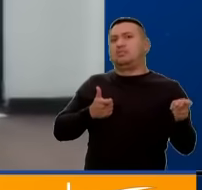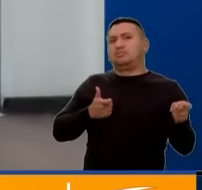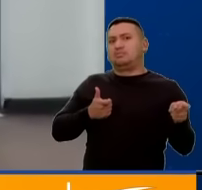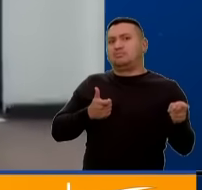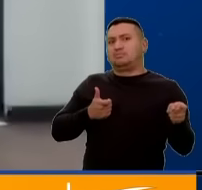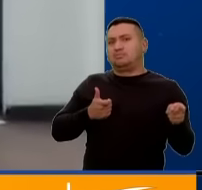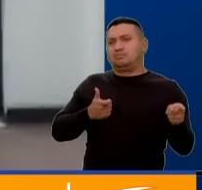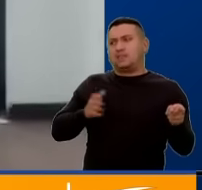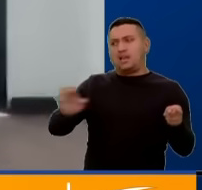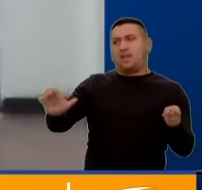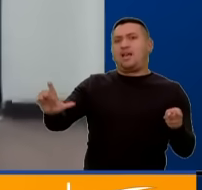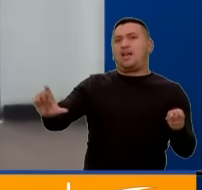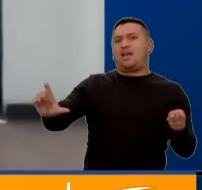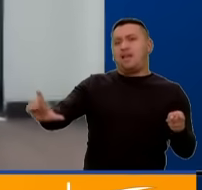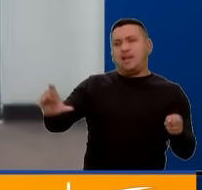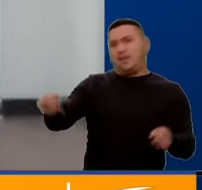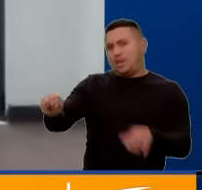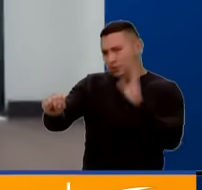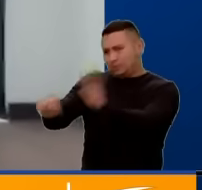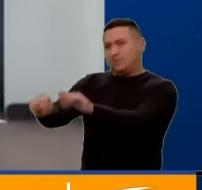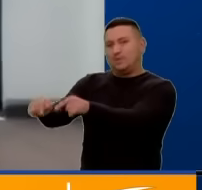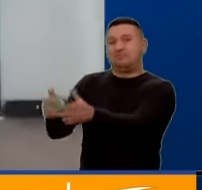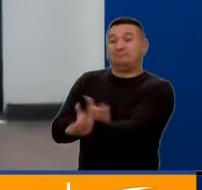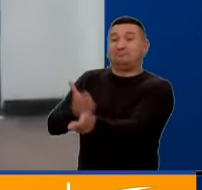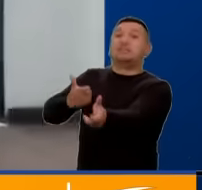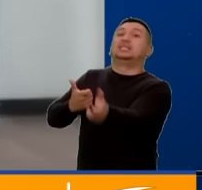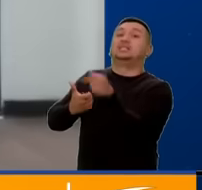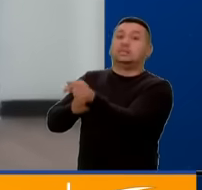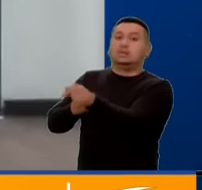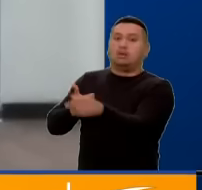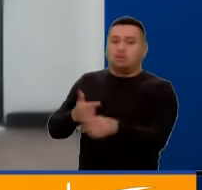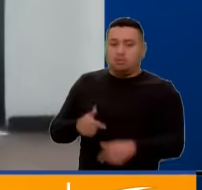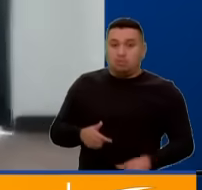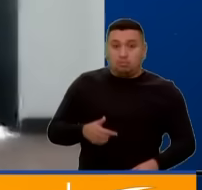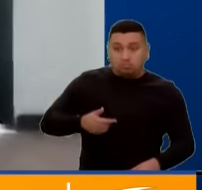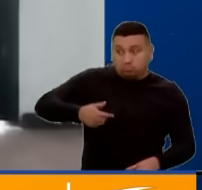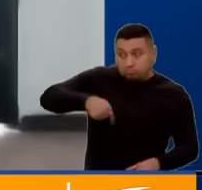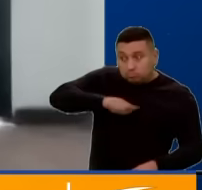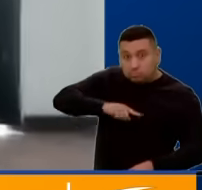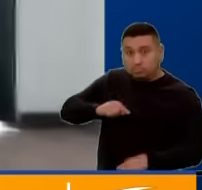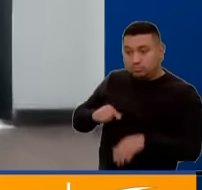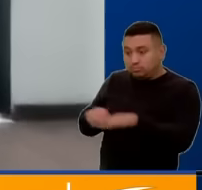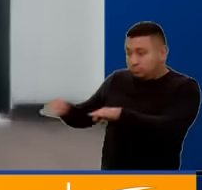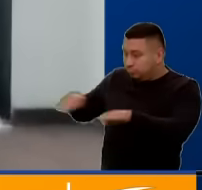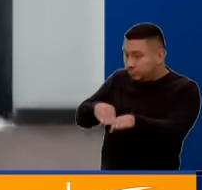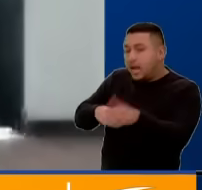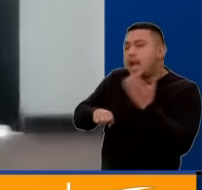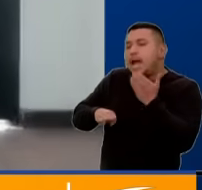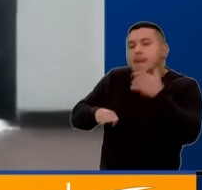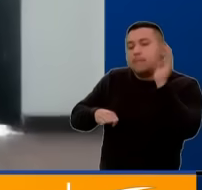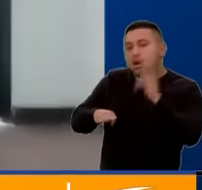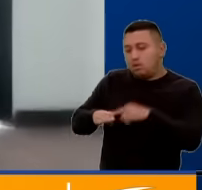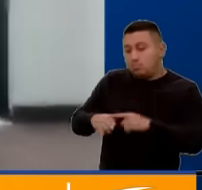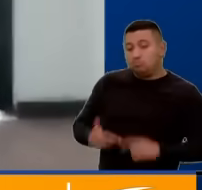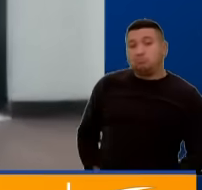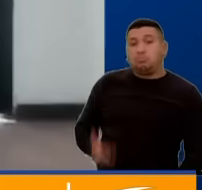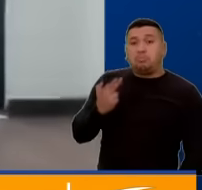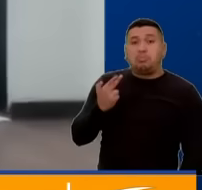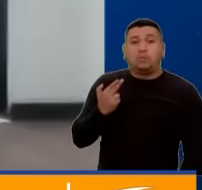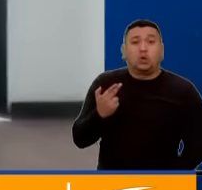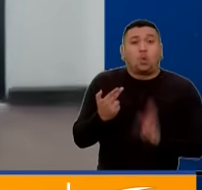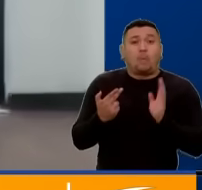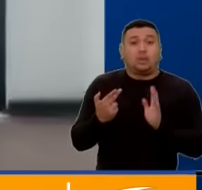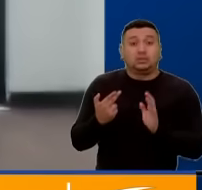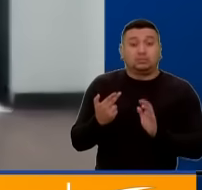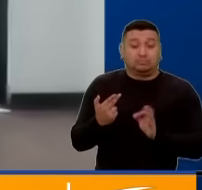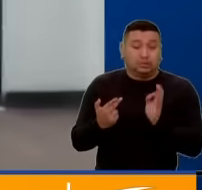Y ahí sí nos hubiesen podido identificar claramente, y tristemente pues yo no estuviese contando esta historia. Y por supuesto, es que aquí el culpable